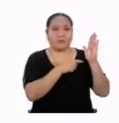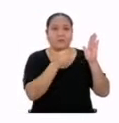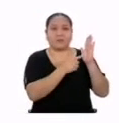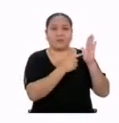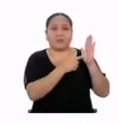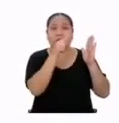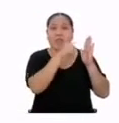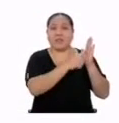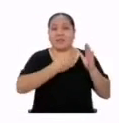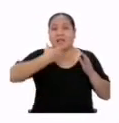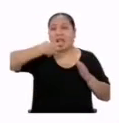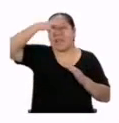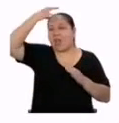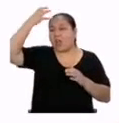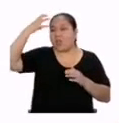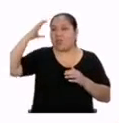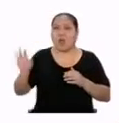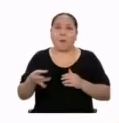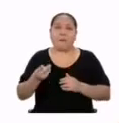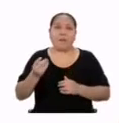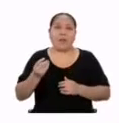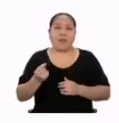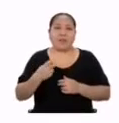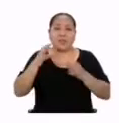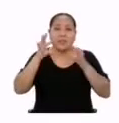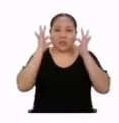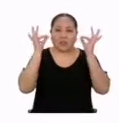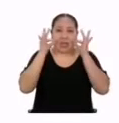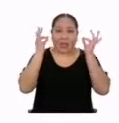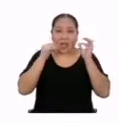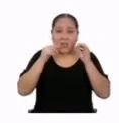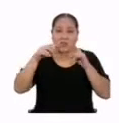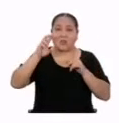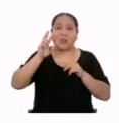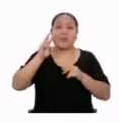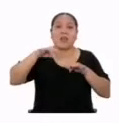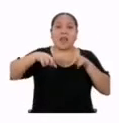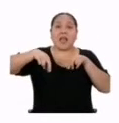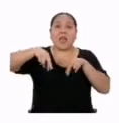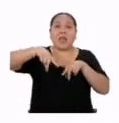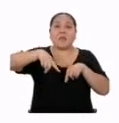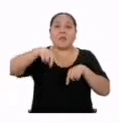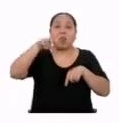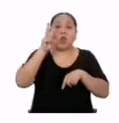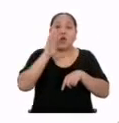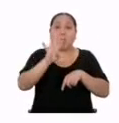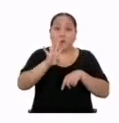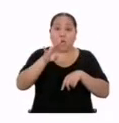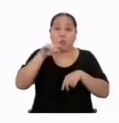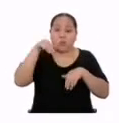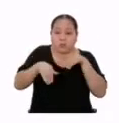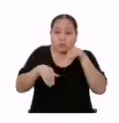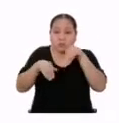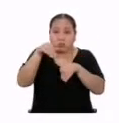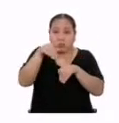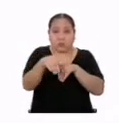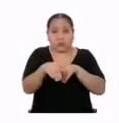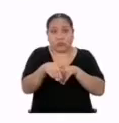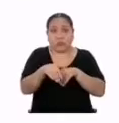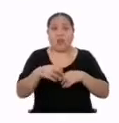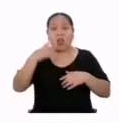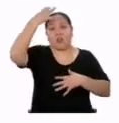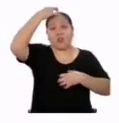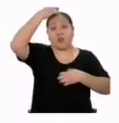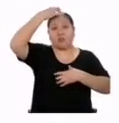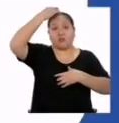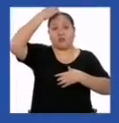los leones, los perros o los gatos se desplazan en 4 patas, los primates saltan de rama en rama o caminan sobre sus patas